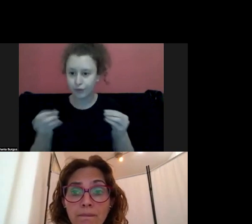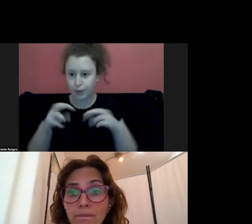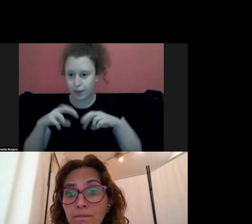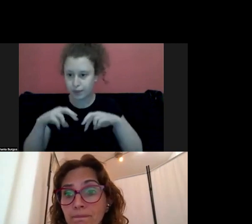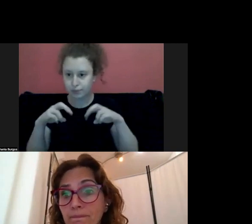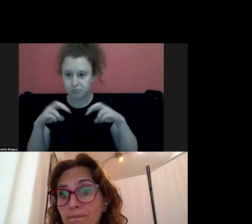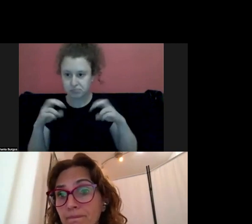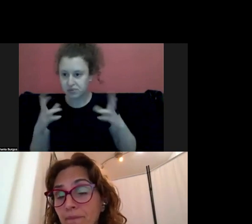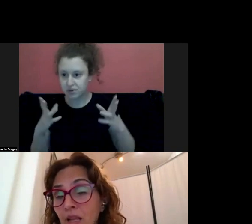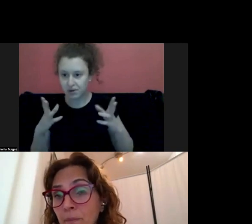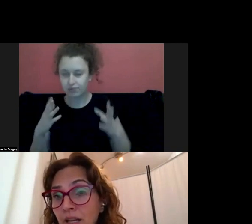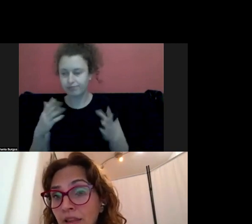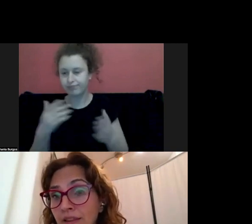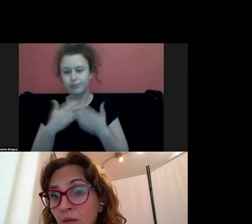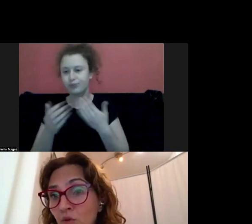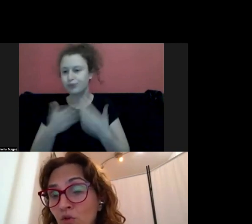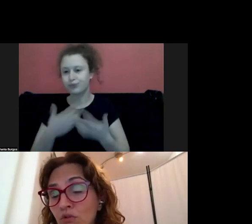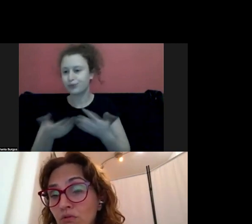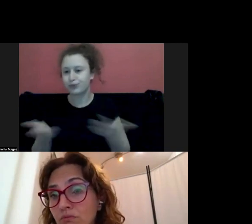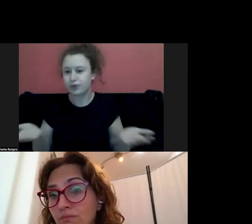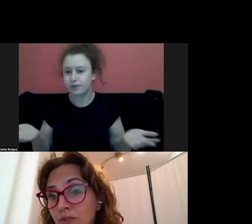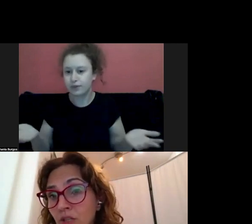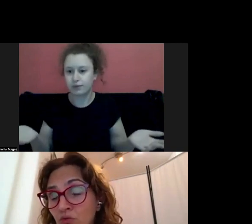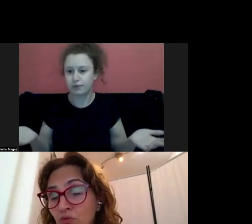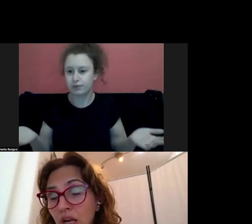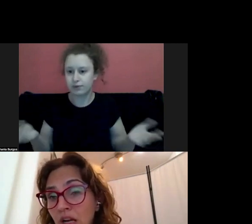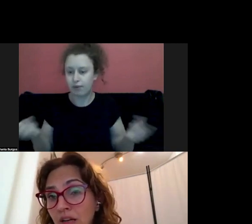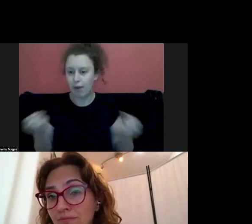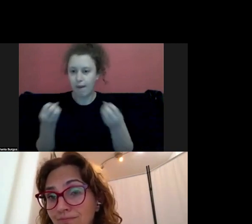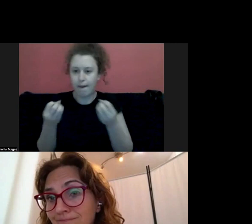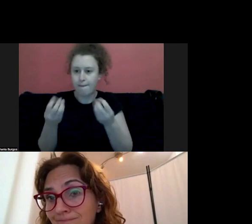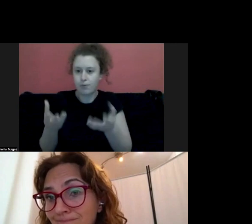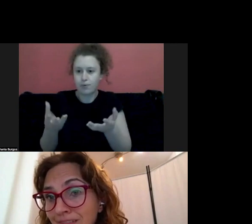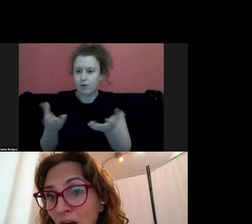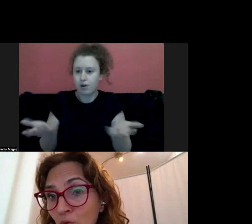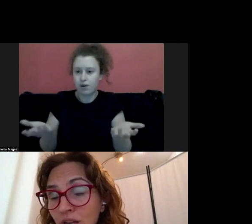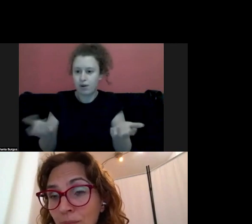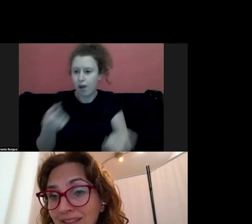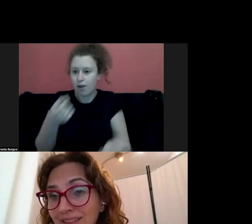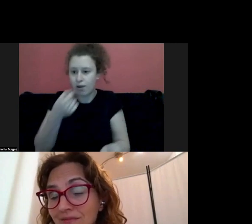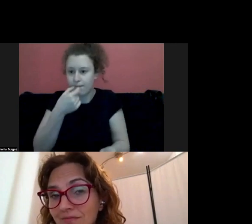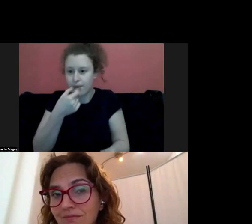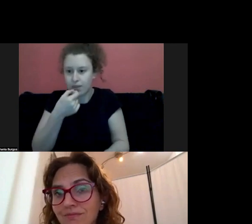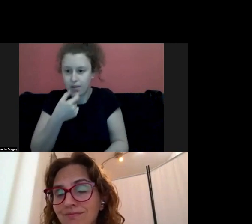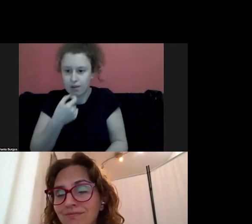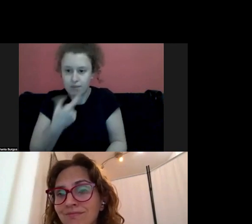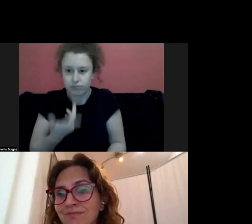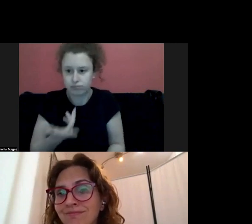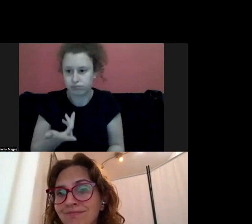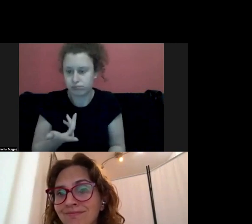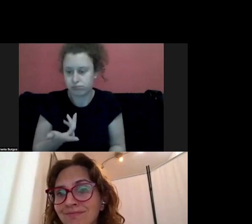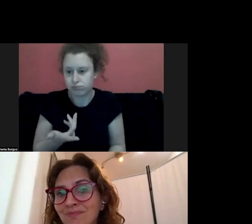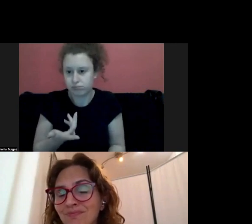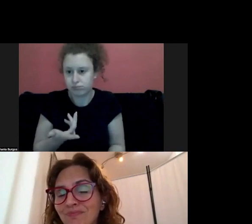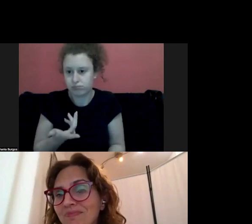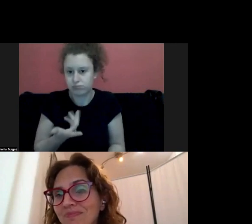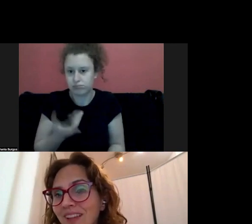porque el paracetamol es una causa más.